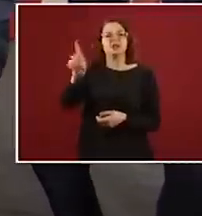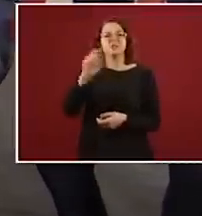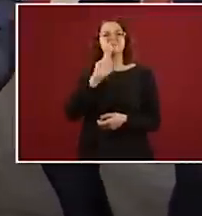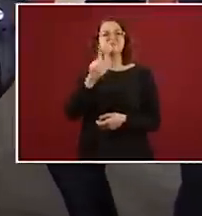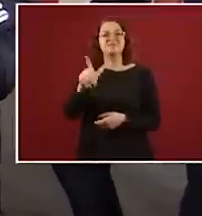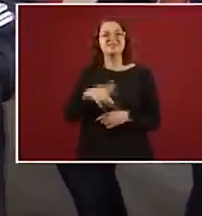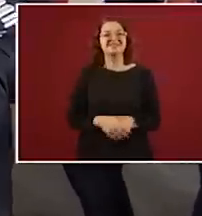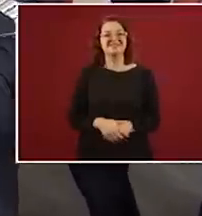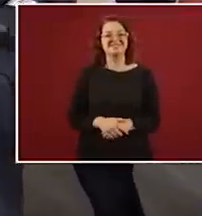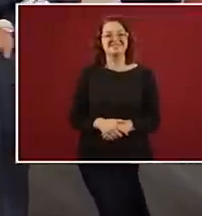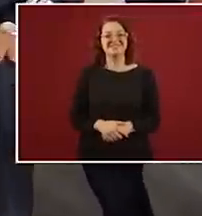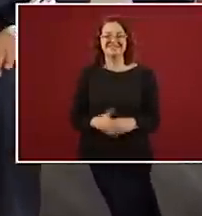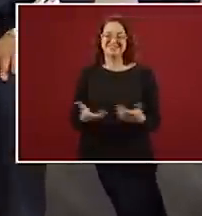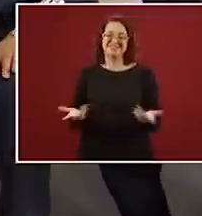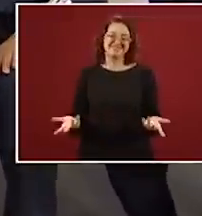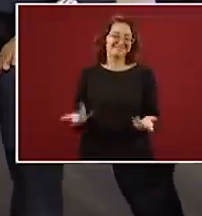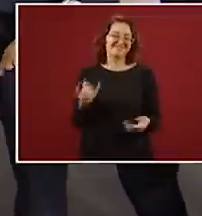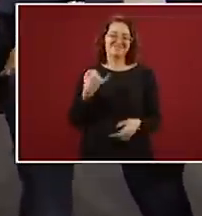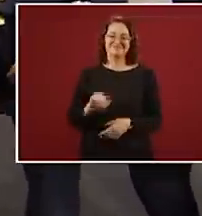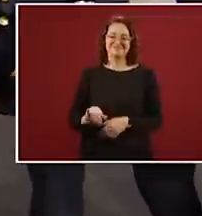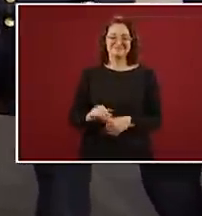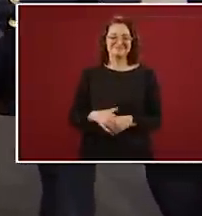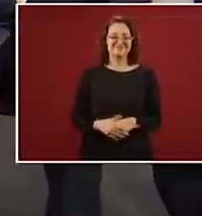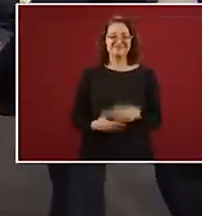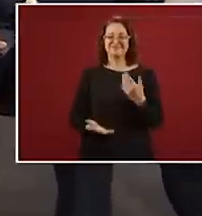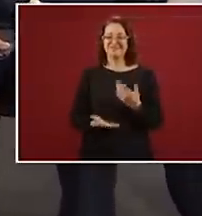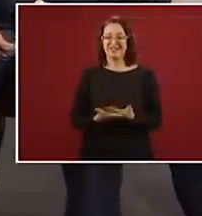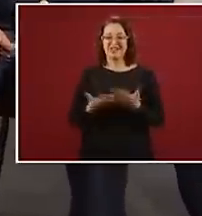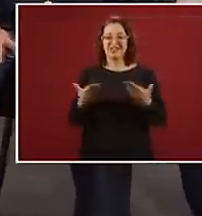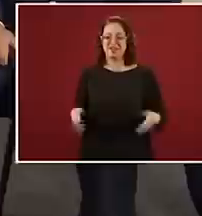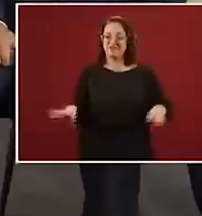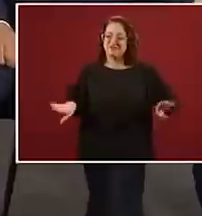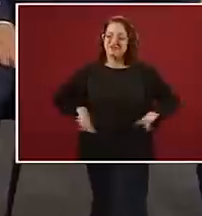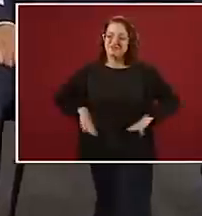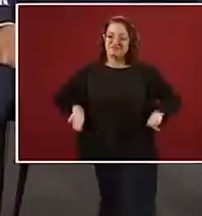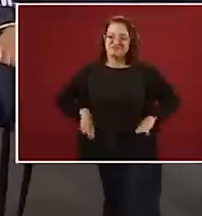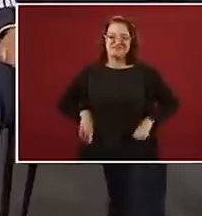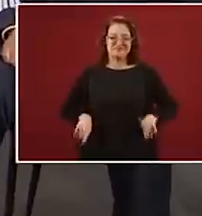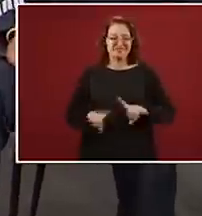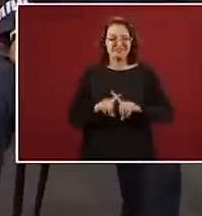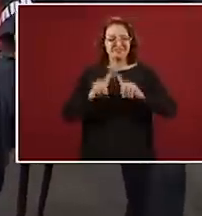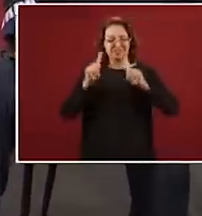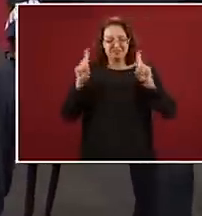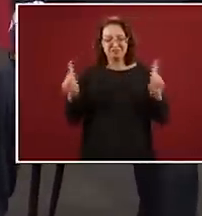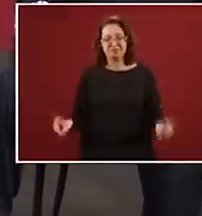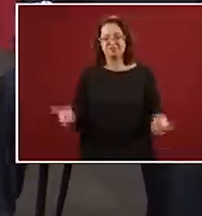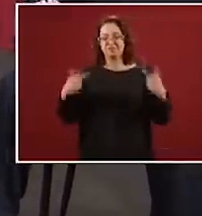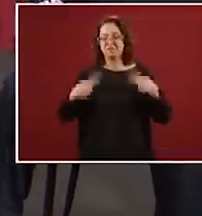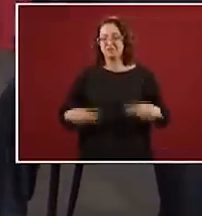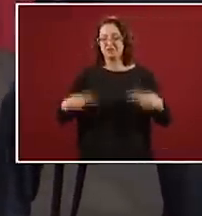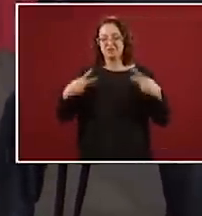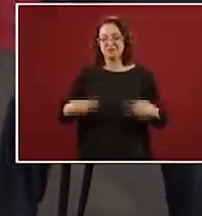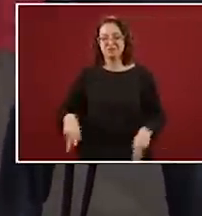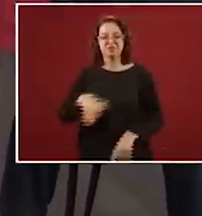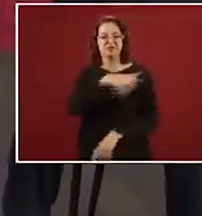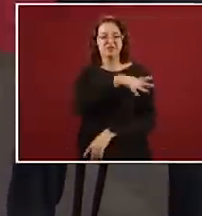Buena fuerza aérea, pero este es otro ejército, son otros